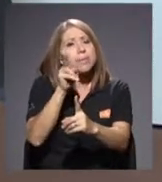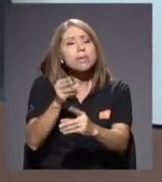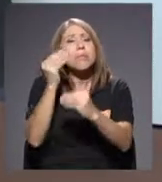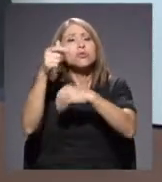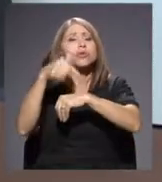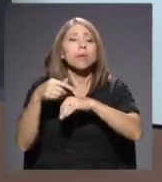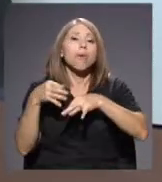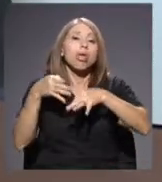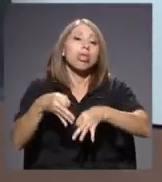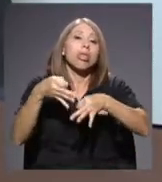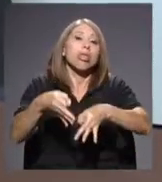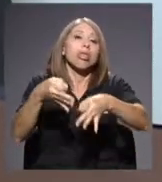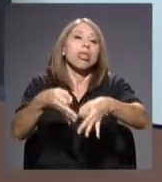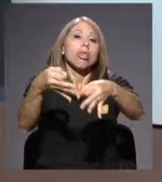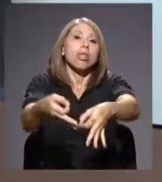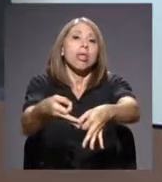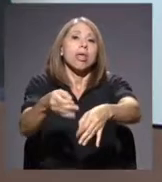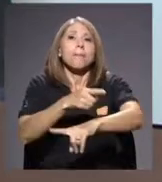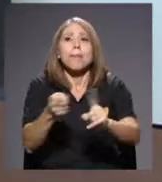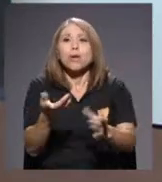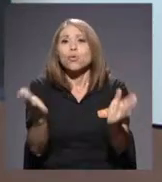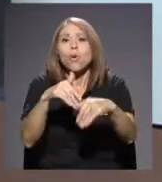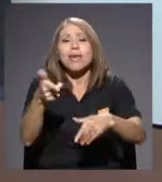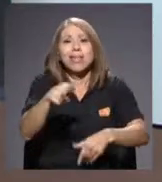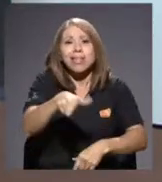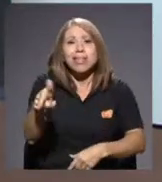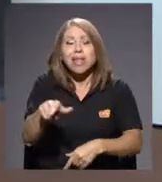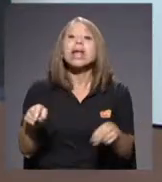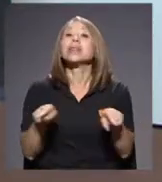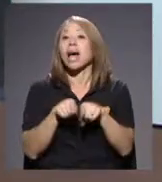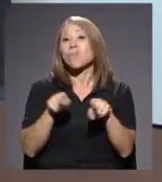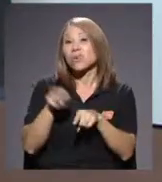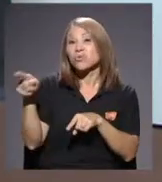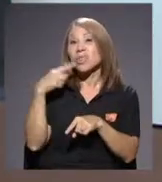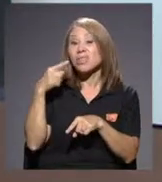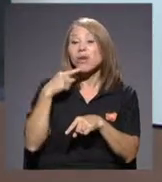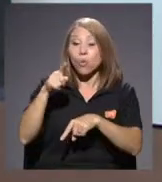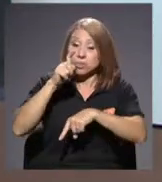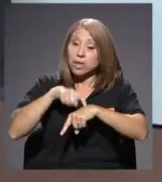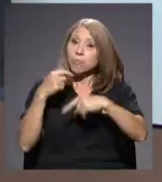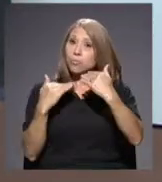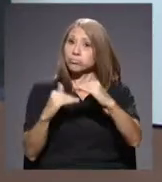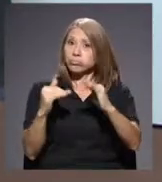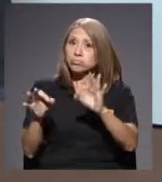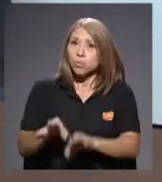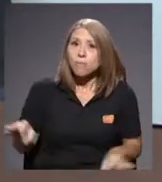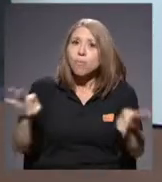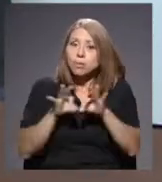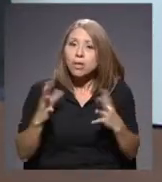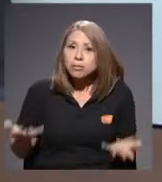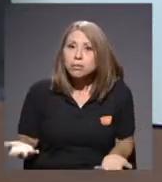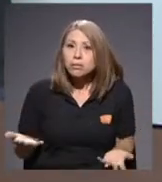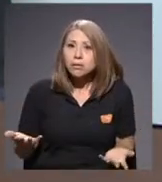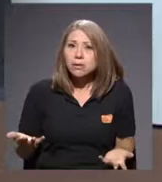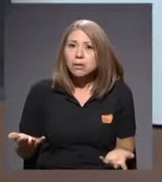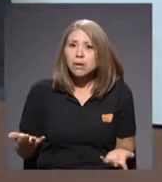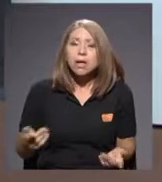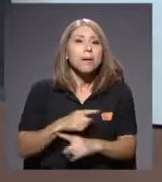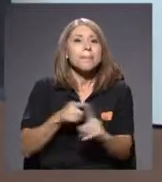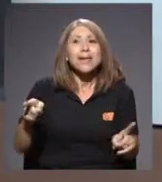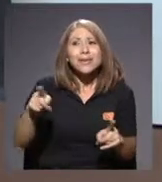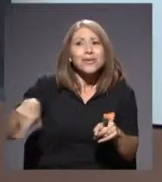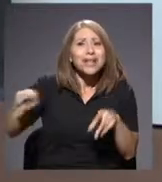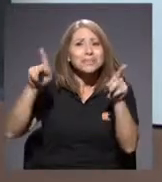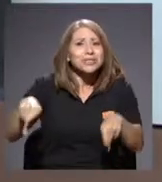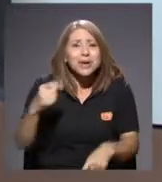discursos articulados, y que ese timing, que creo que es algo muy importante que dijiste en el segundo bloque, y que de algún modo no han sabido leer,